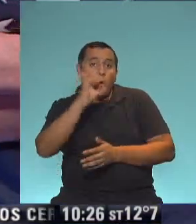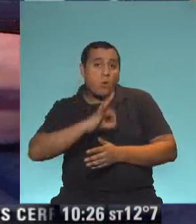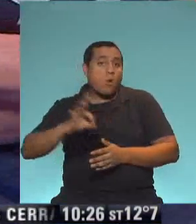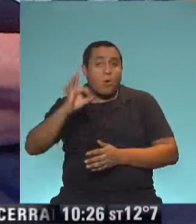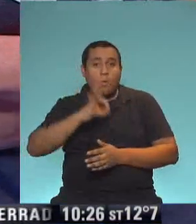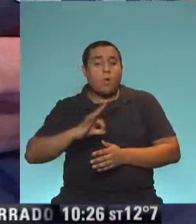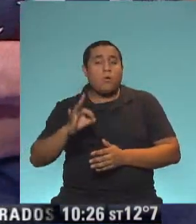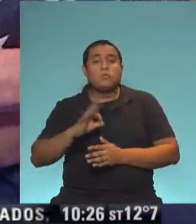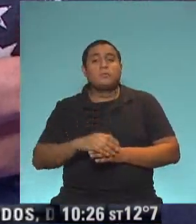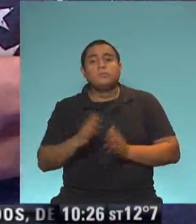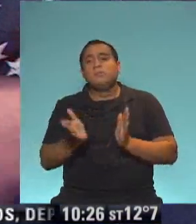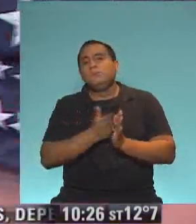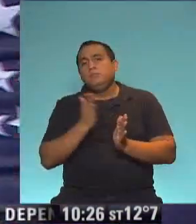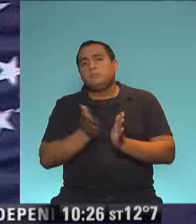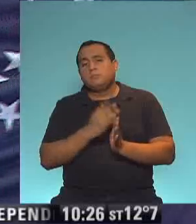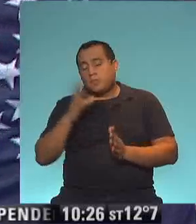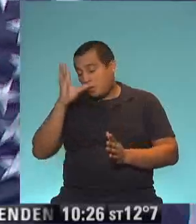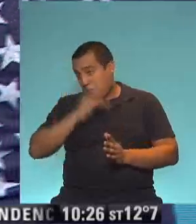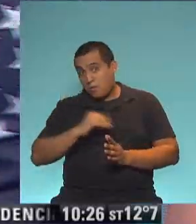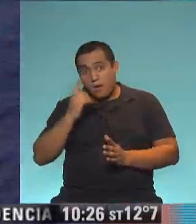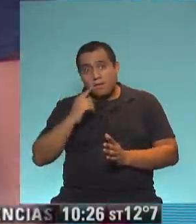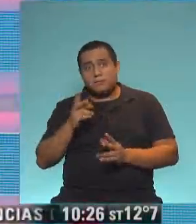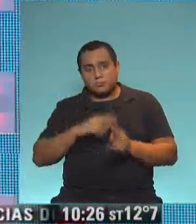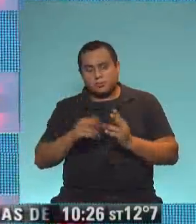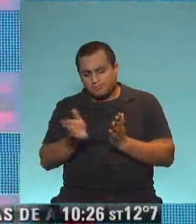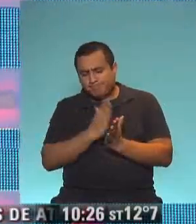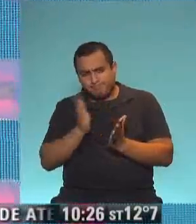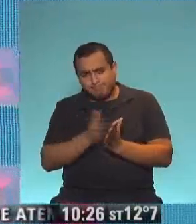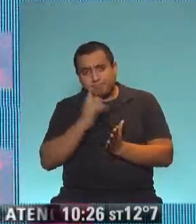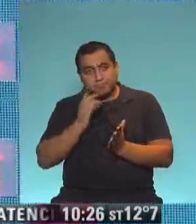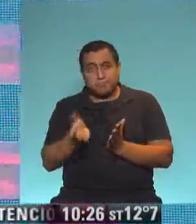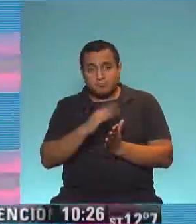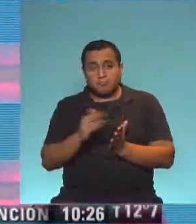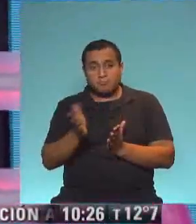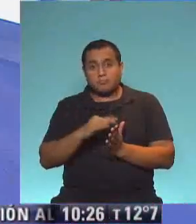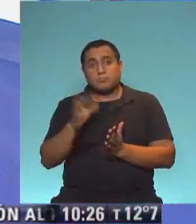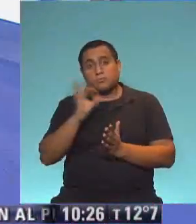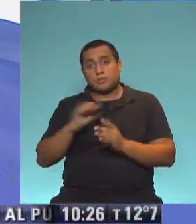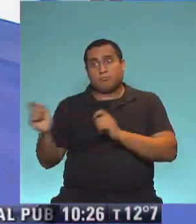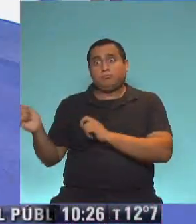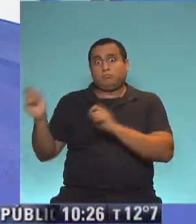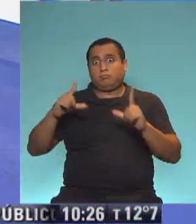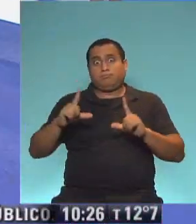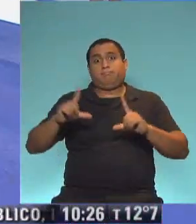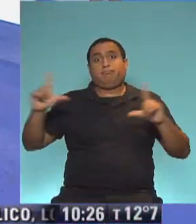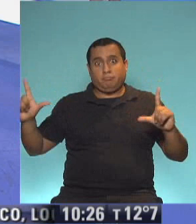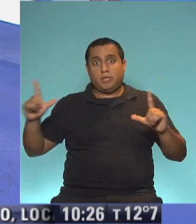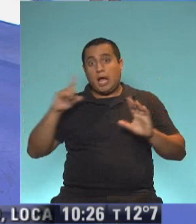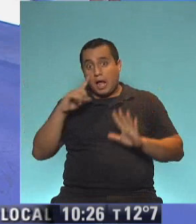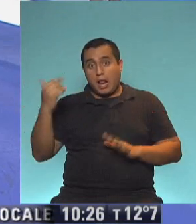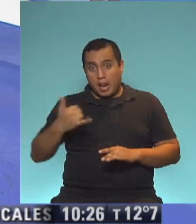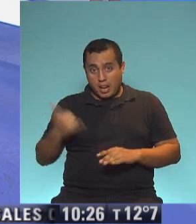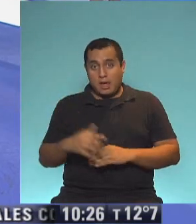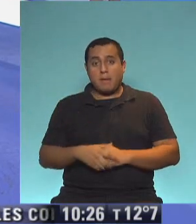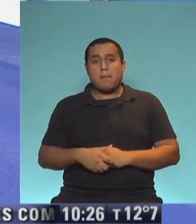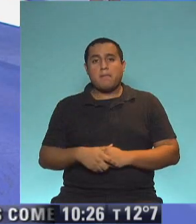en... ¿Página, señor Mechi? Busca, no me acuerdo. La buscamos, pero bueno, la buscamos. Y si no, igual tenemos la imagen grande. Uh-huh.